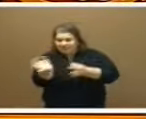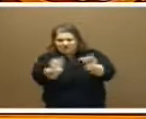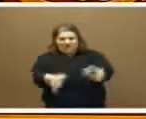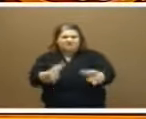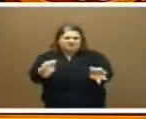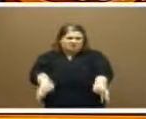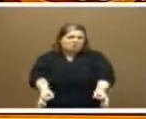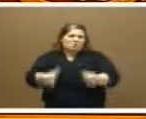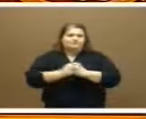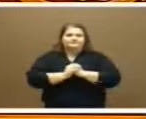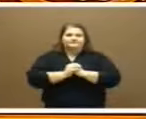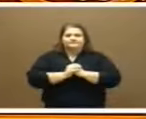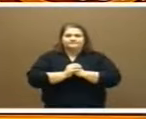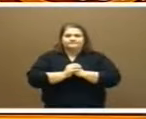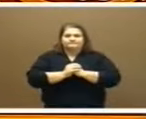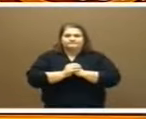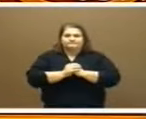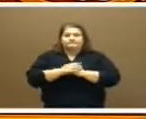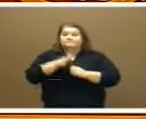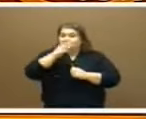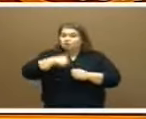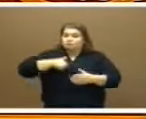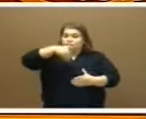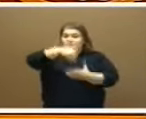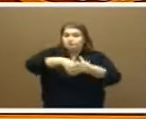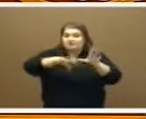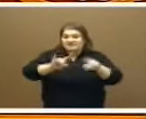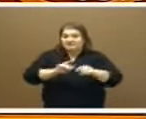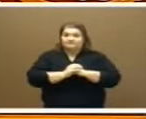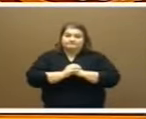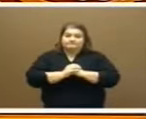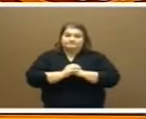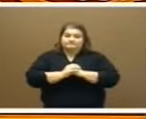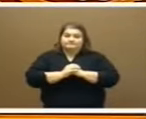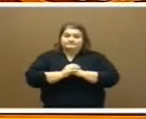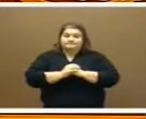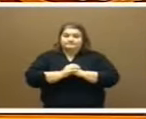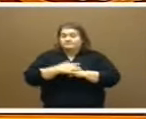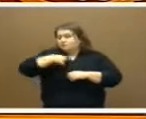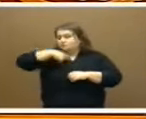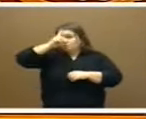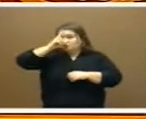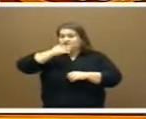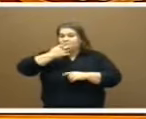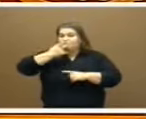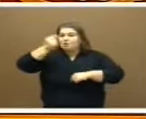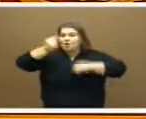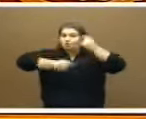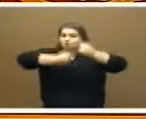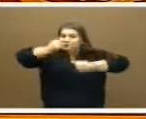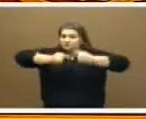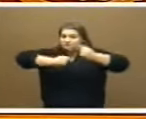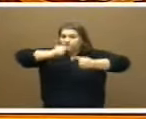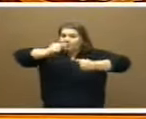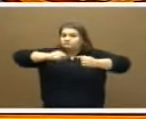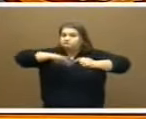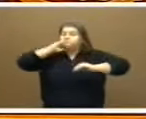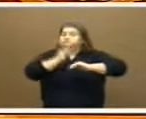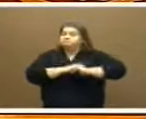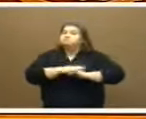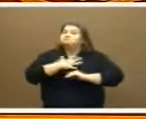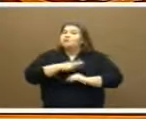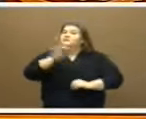cual, votaremos que sí. Ya le digo que no sé si presupuestariamente será posible, puesto que los presupuestos están